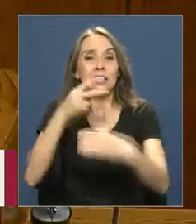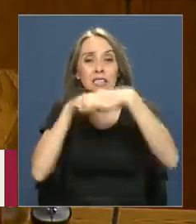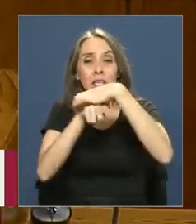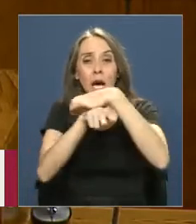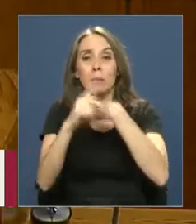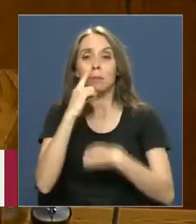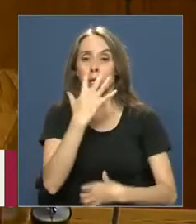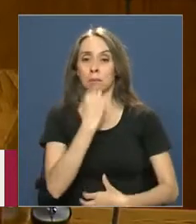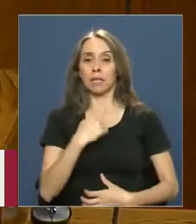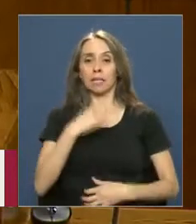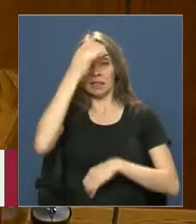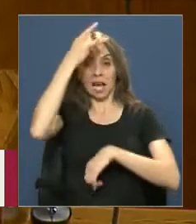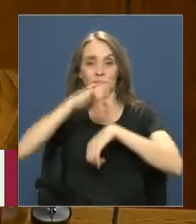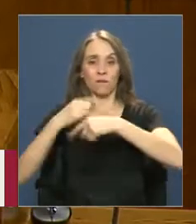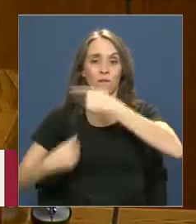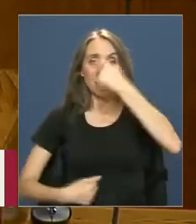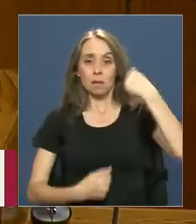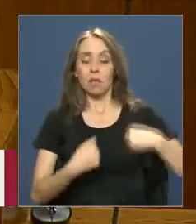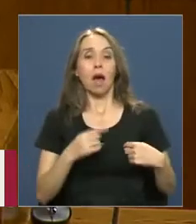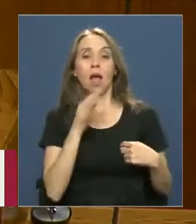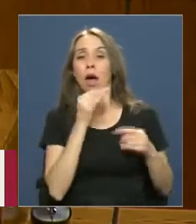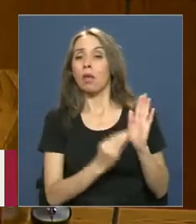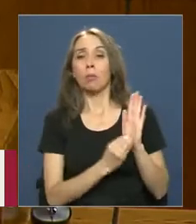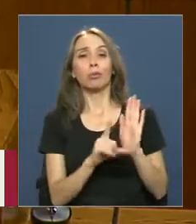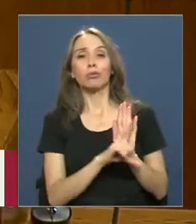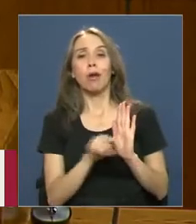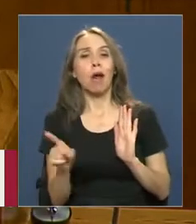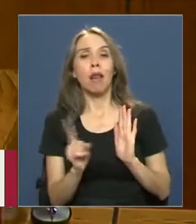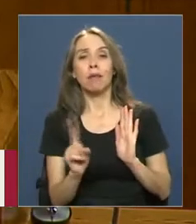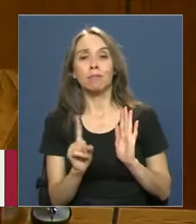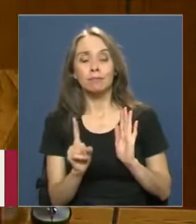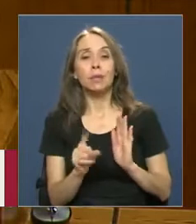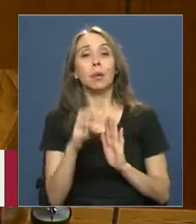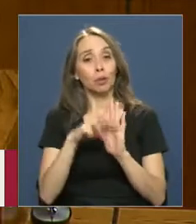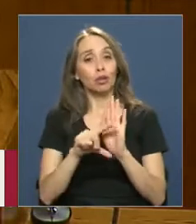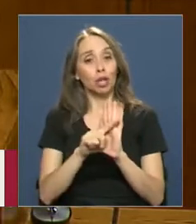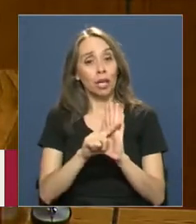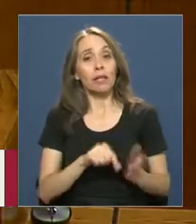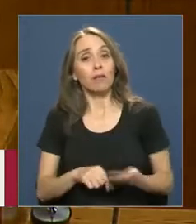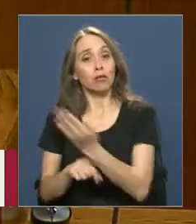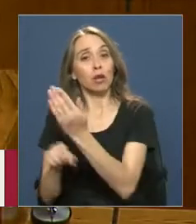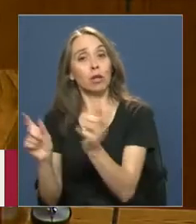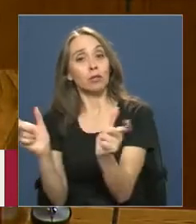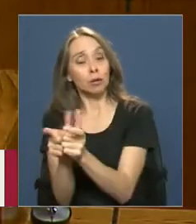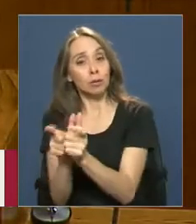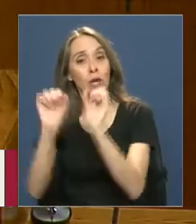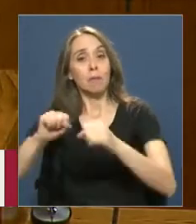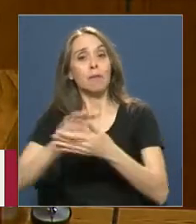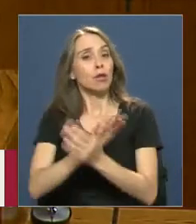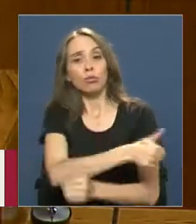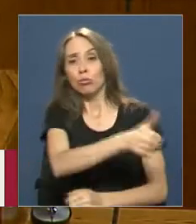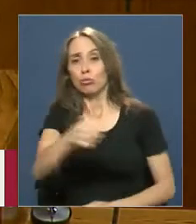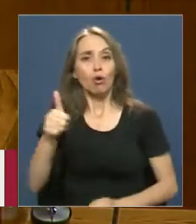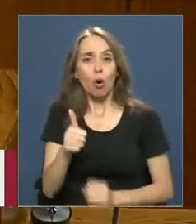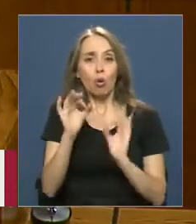patologías que no están recogidas a nivel legislativo. El proyecto de ley fue aprobado en general por unanimidad